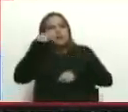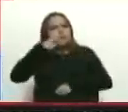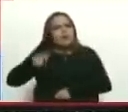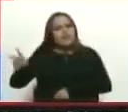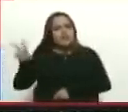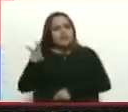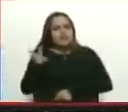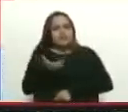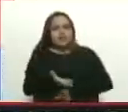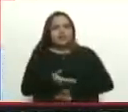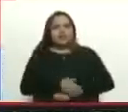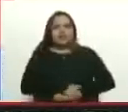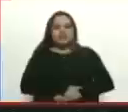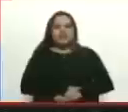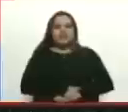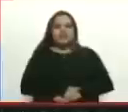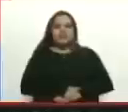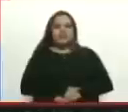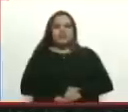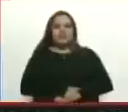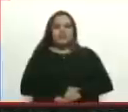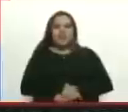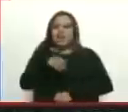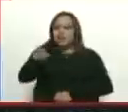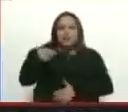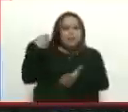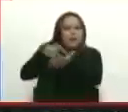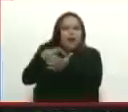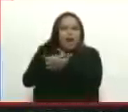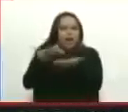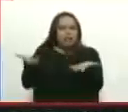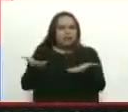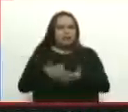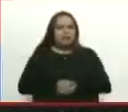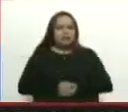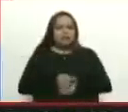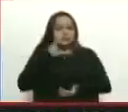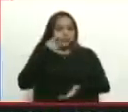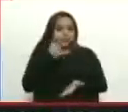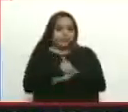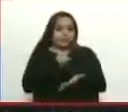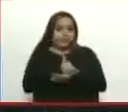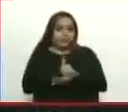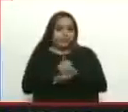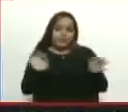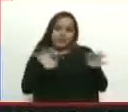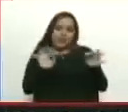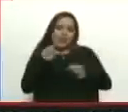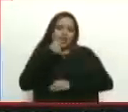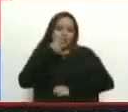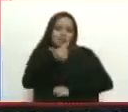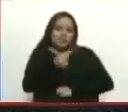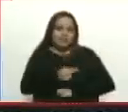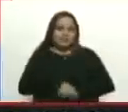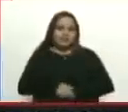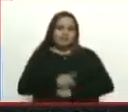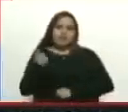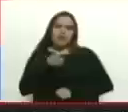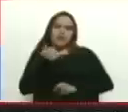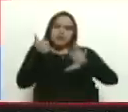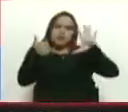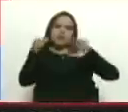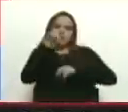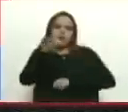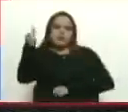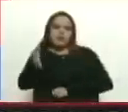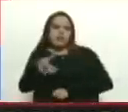Venezuela. Que es el que le pague. Ahora, en ninguna parte dice que solo el 6%